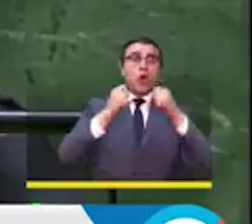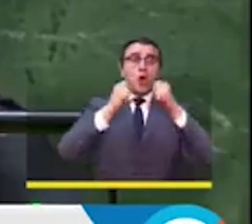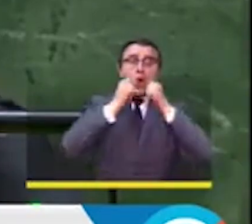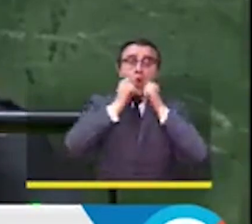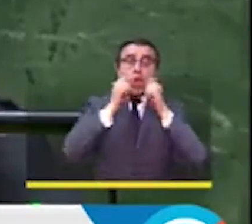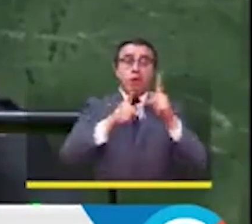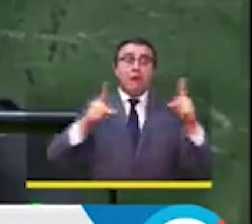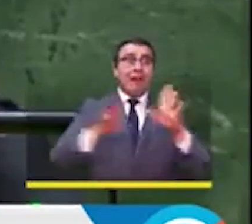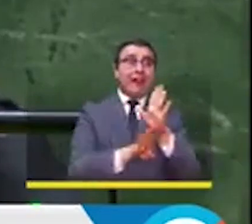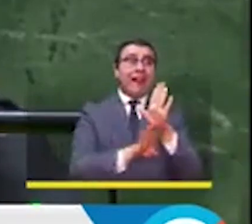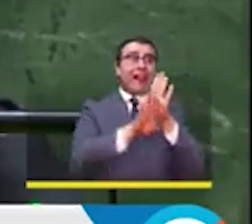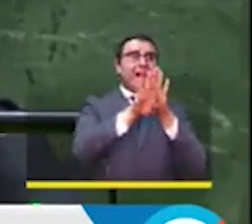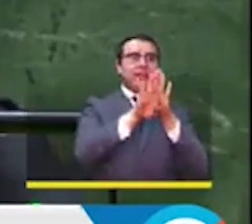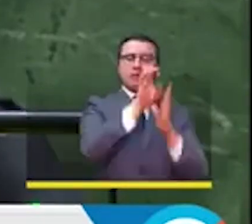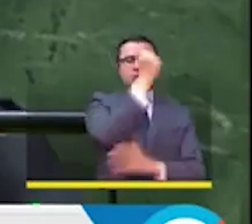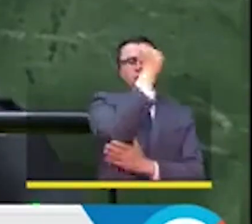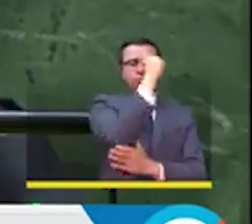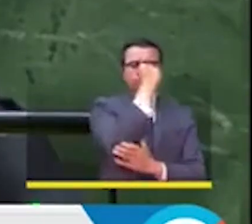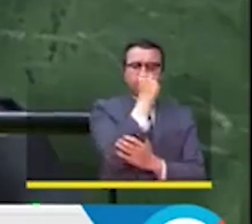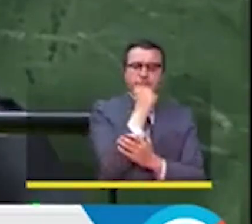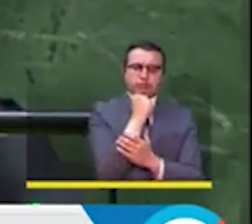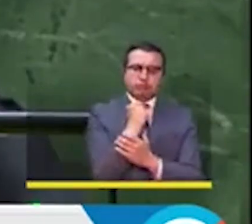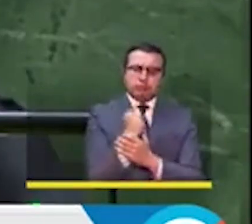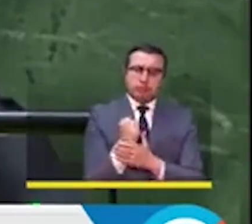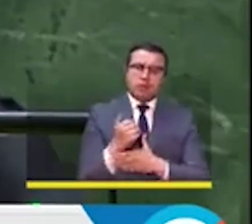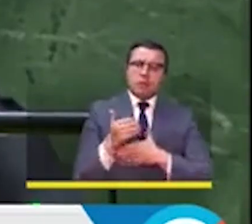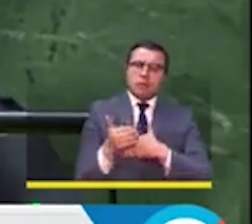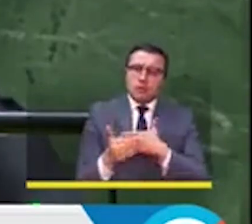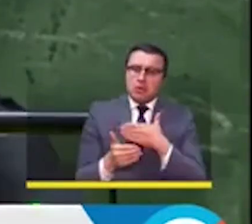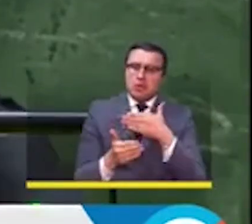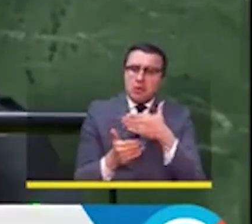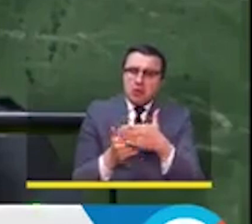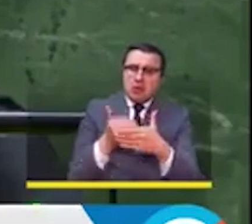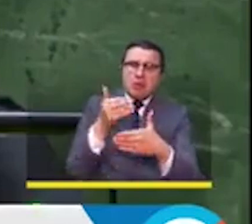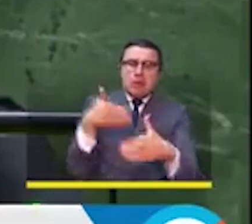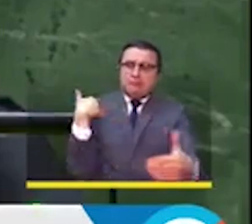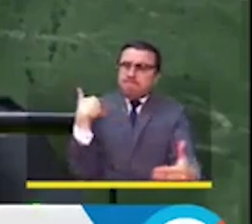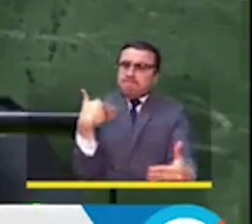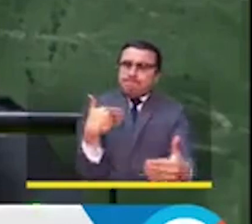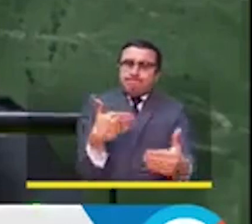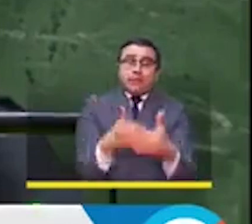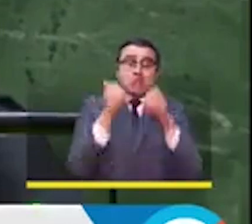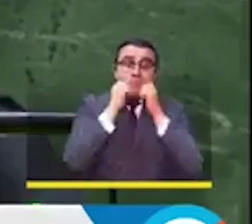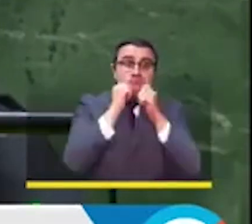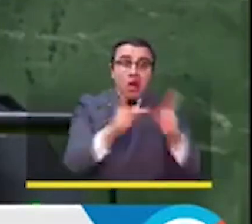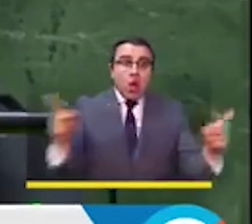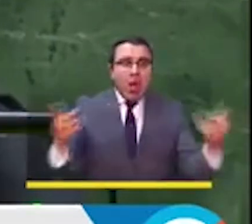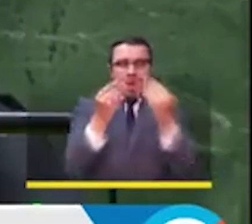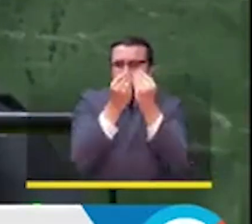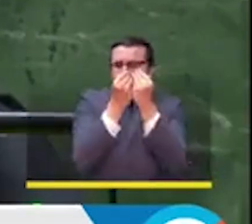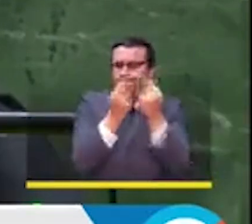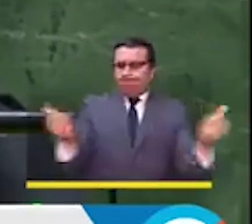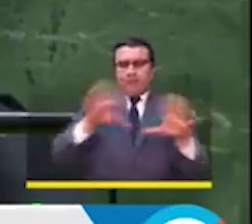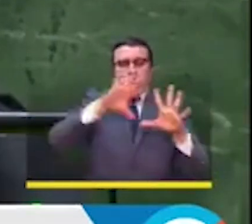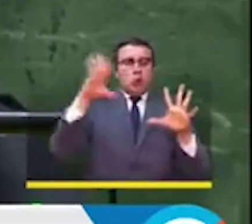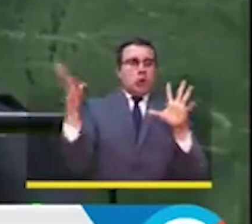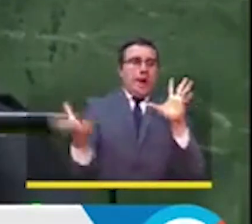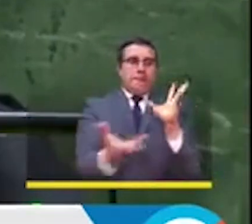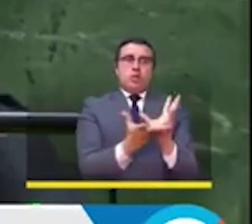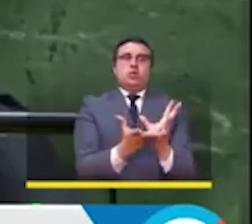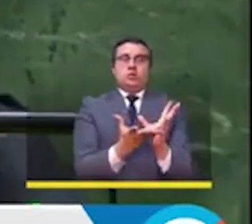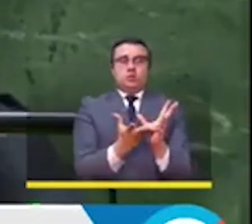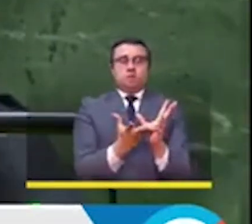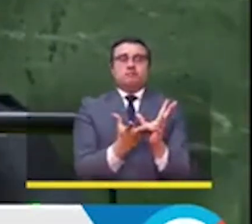ha avanzado sin titubeos los tiempos de la extinción. Todas estas crisis son